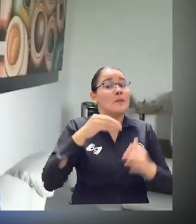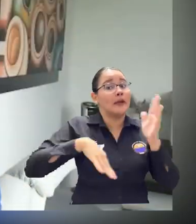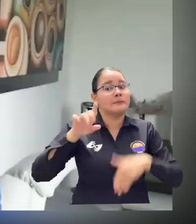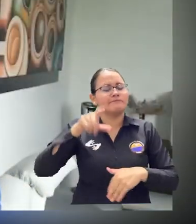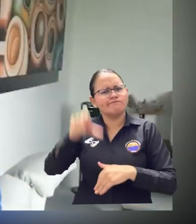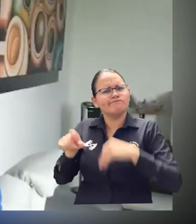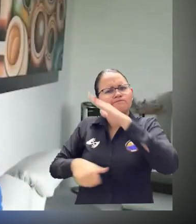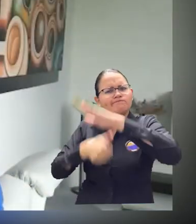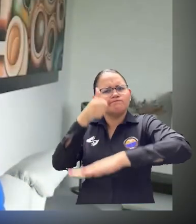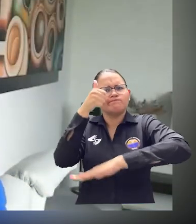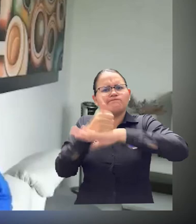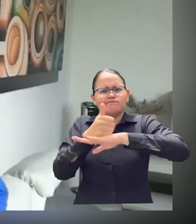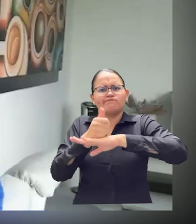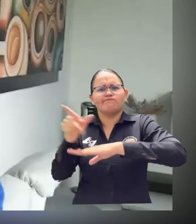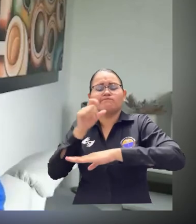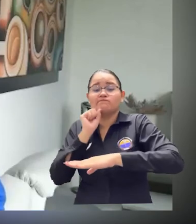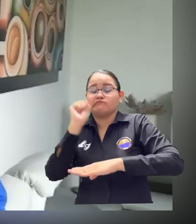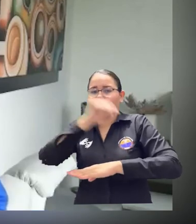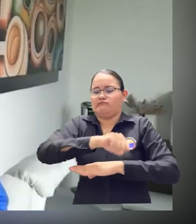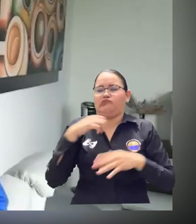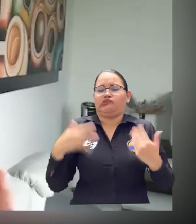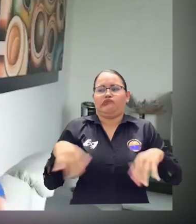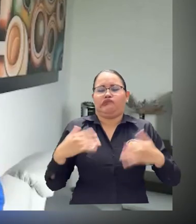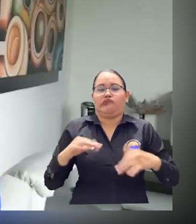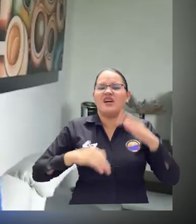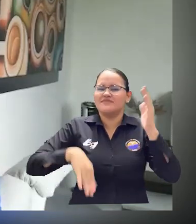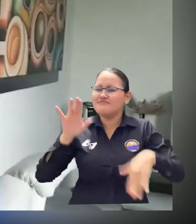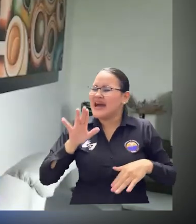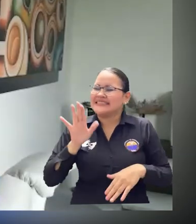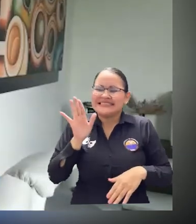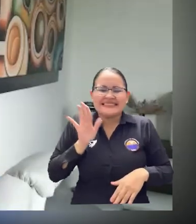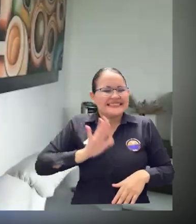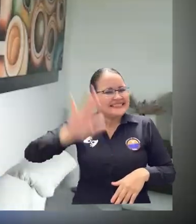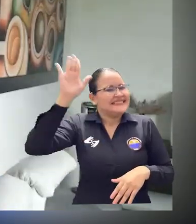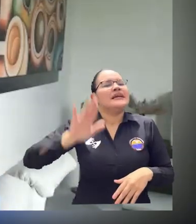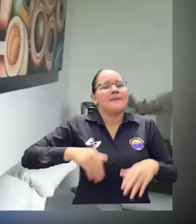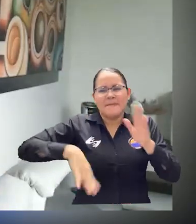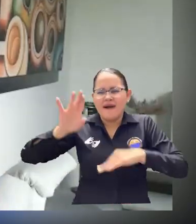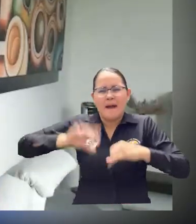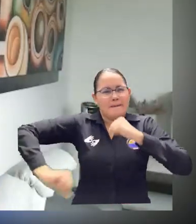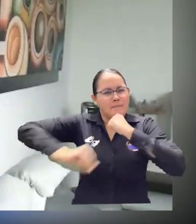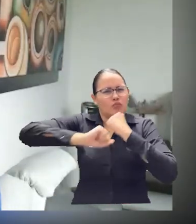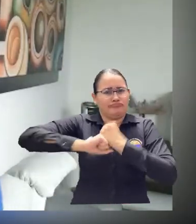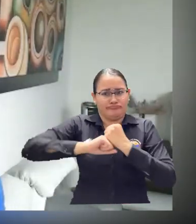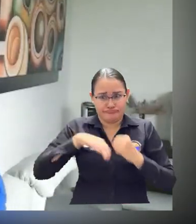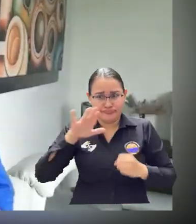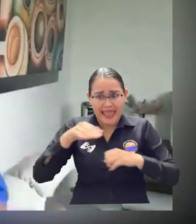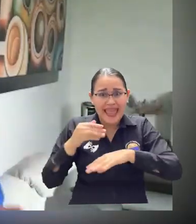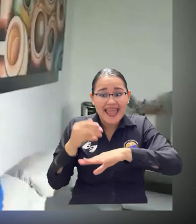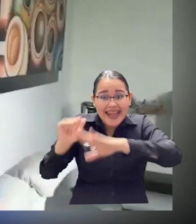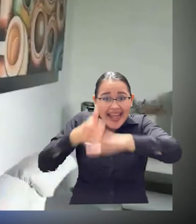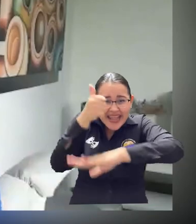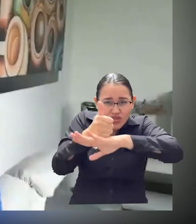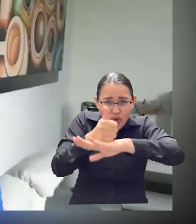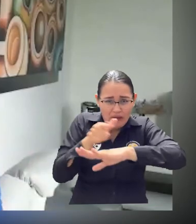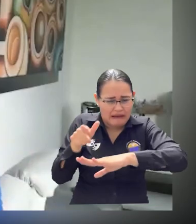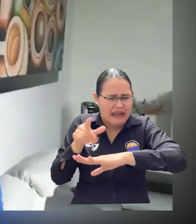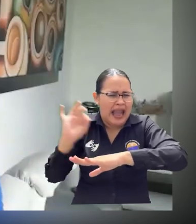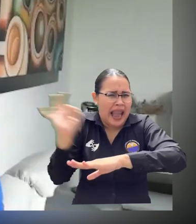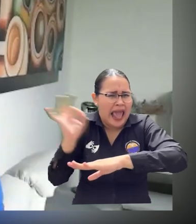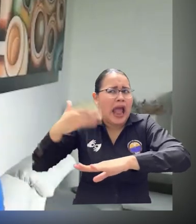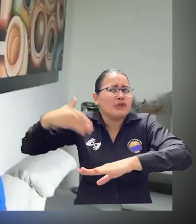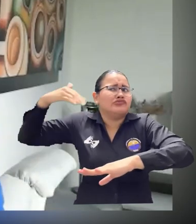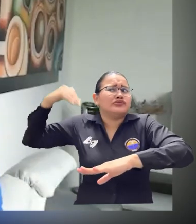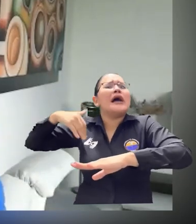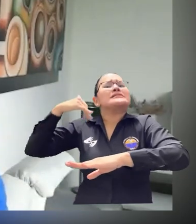universidad, por sembrar en esta radioestación desde mucho antes incluso de ser rector, hoy como rector, por